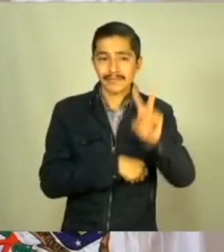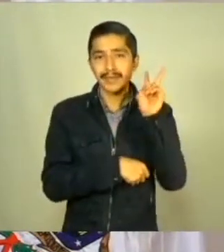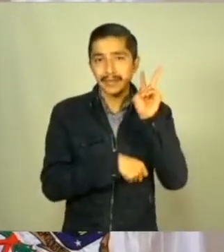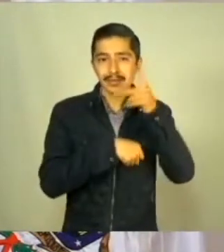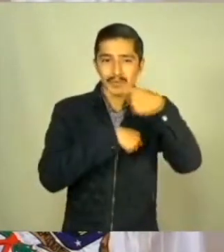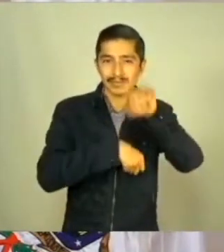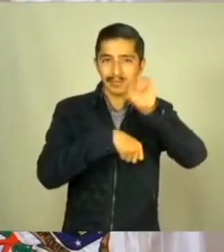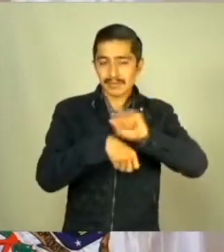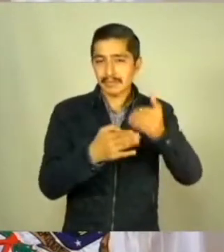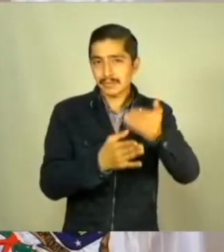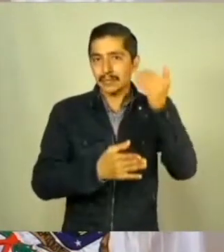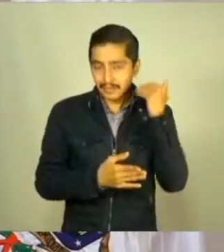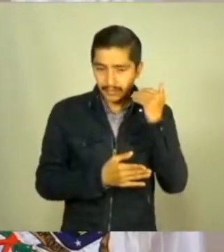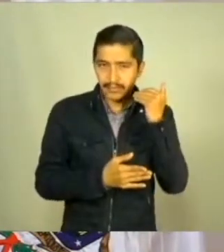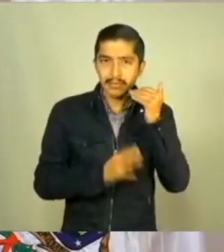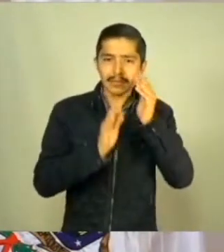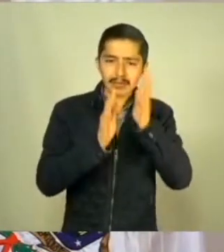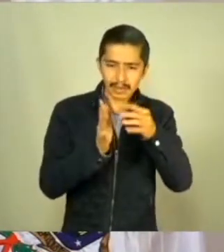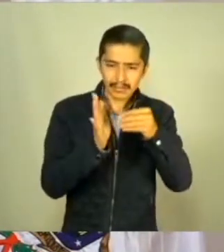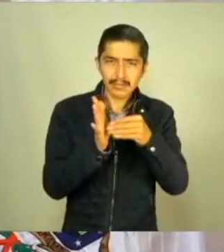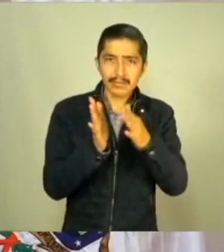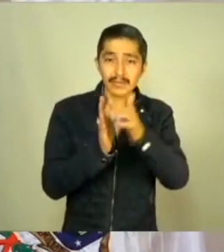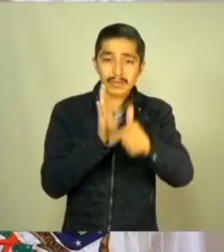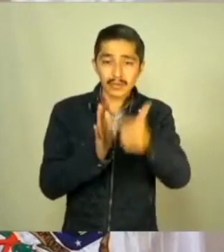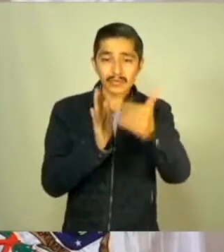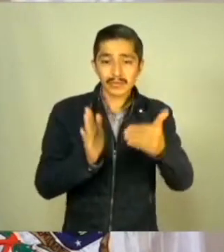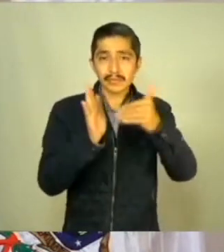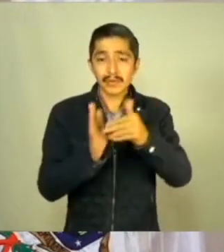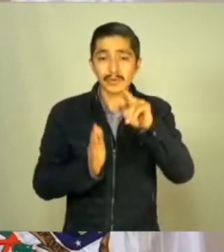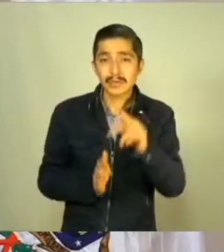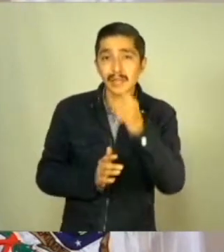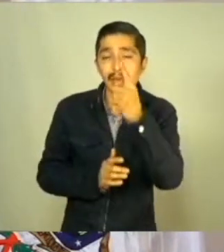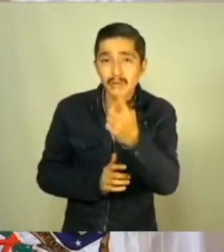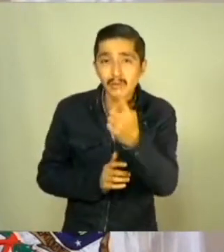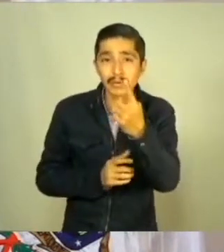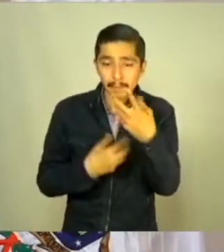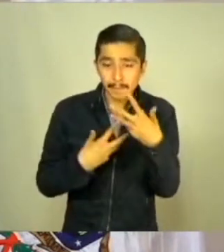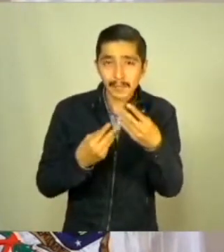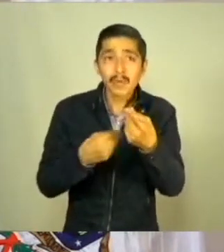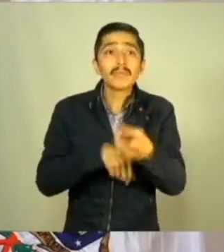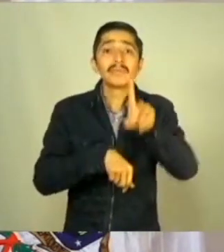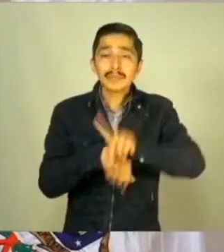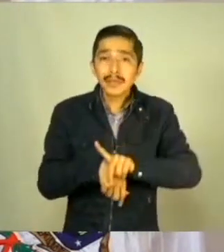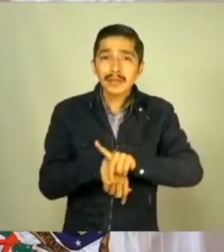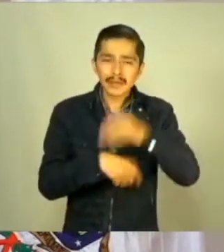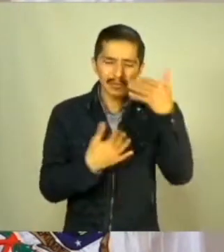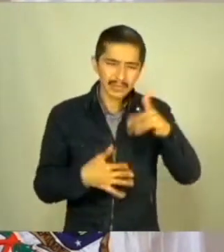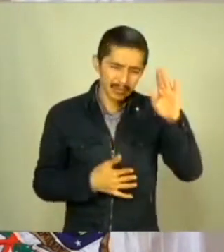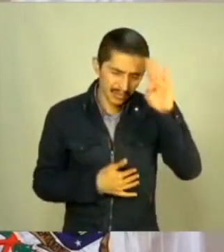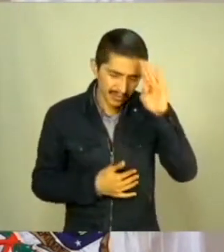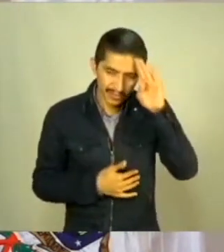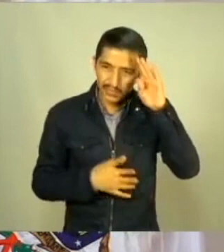ejemplo se registraron 12 mil 81 contagios en un solo día el mayor número de